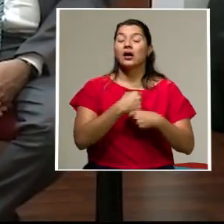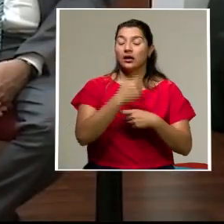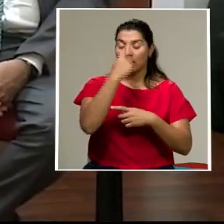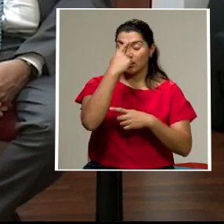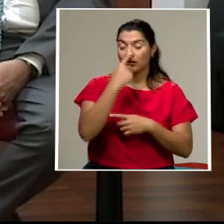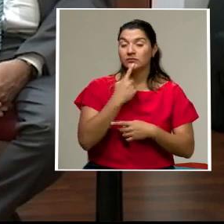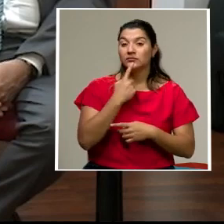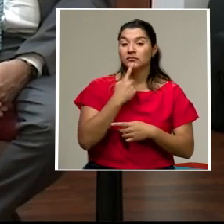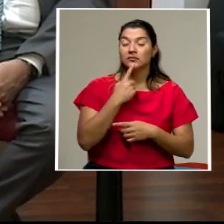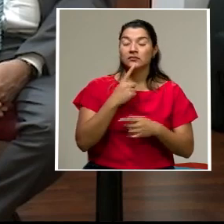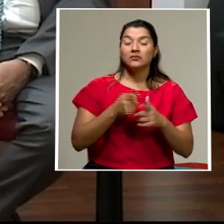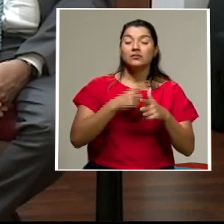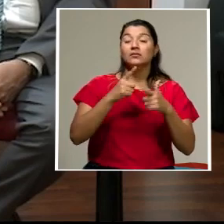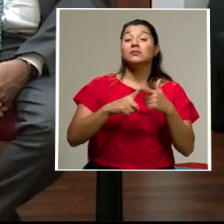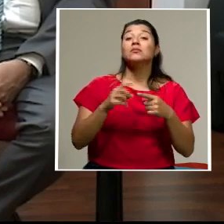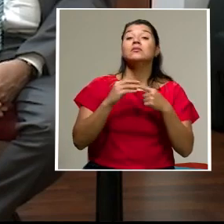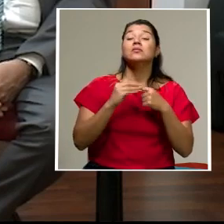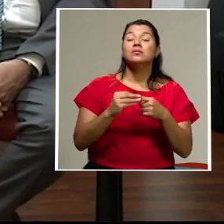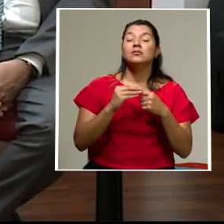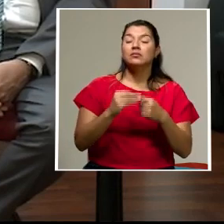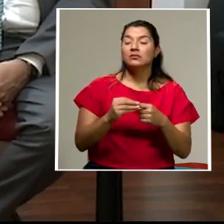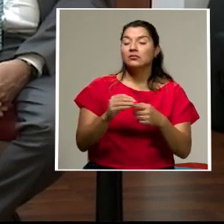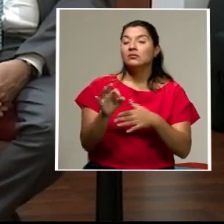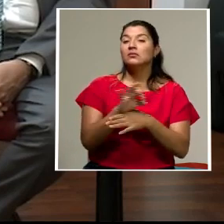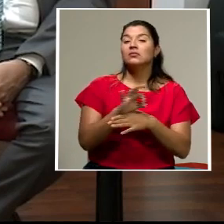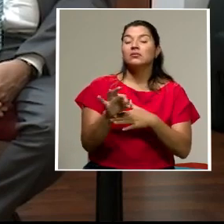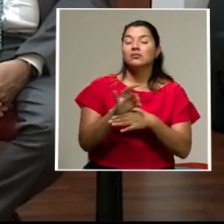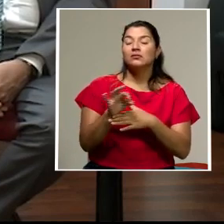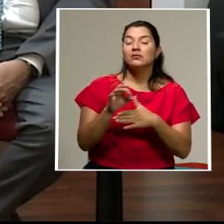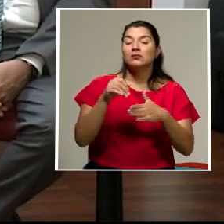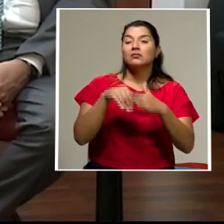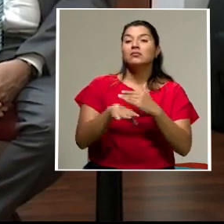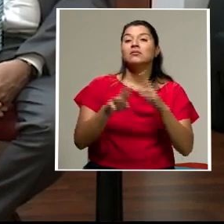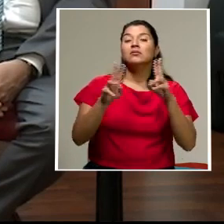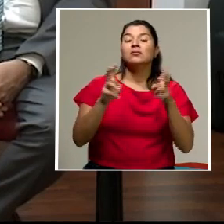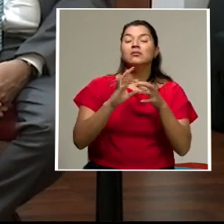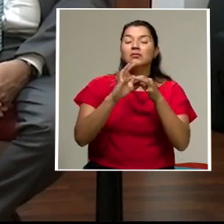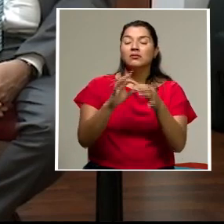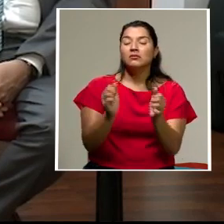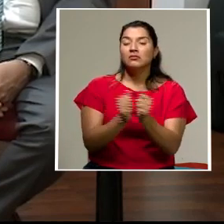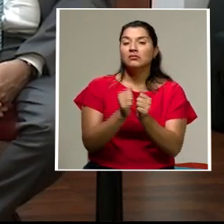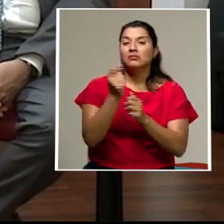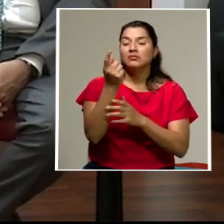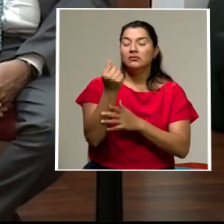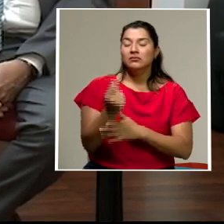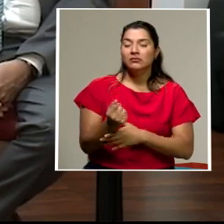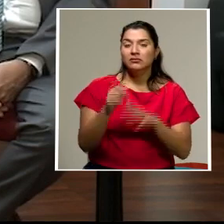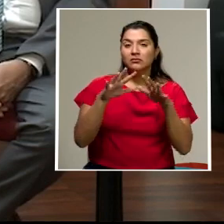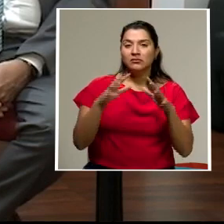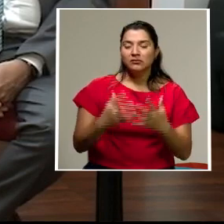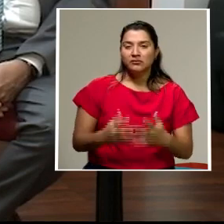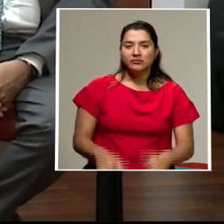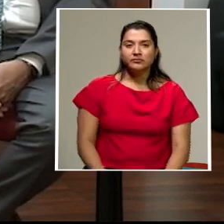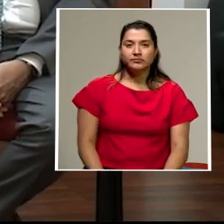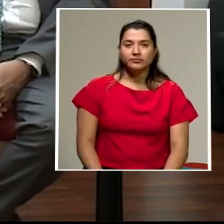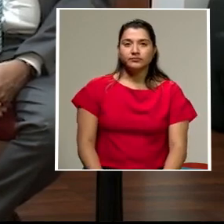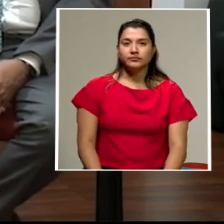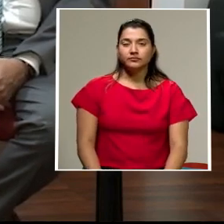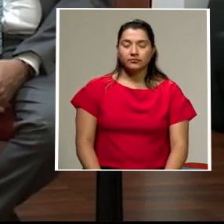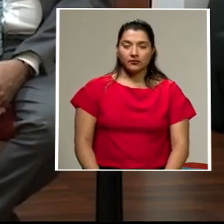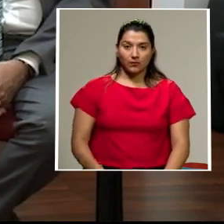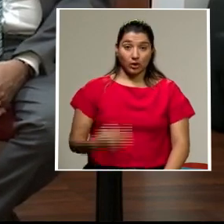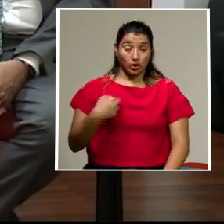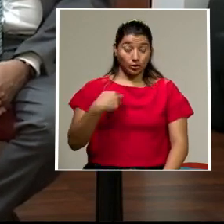entraría la principal función es en el tema del salario propiamente, en el salario global. ¿Cómo lo ven?